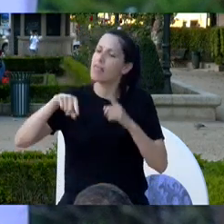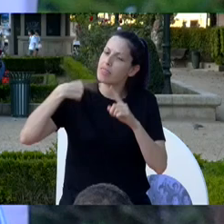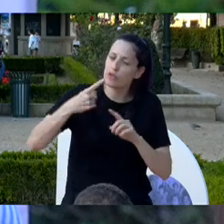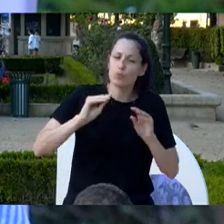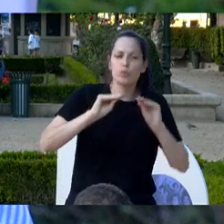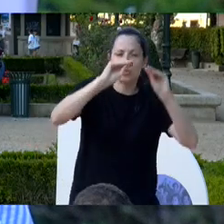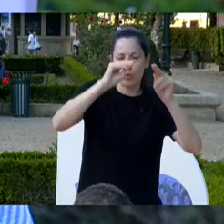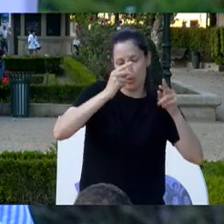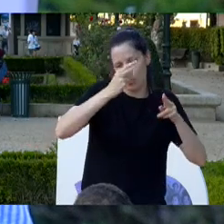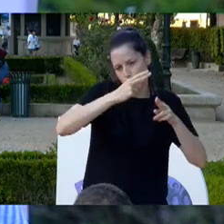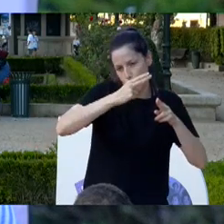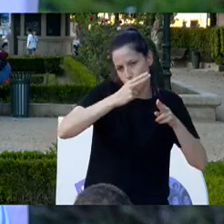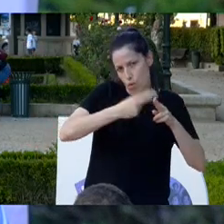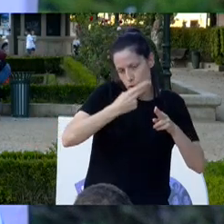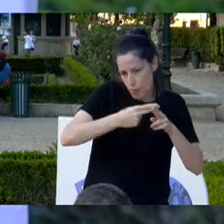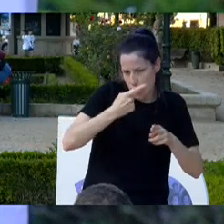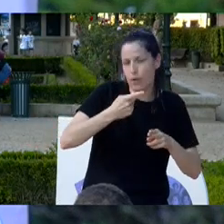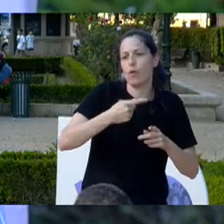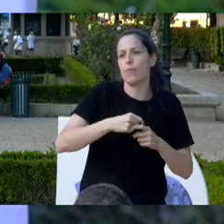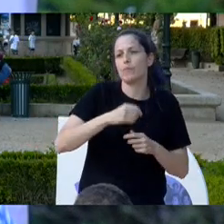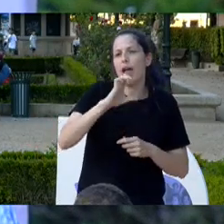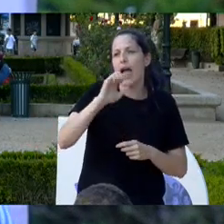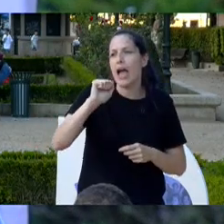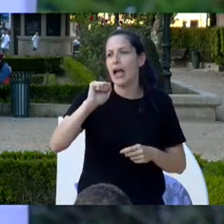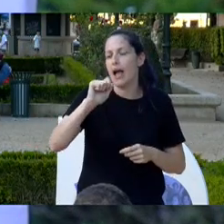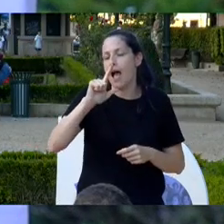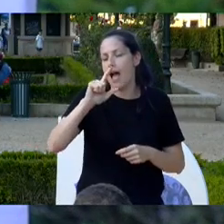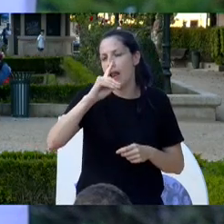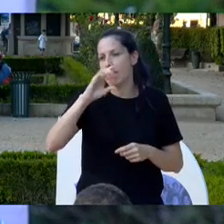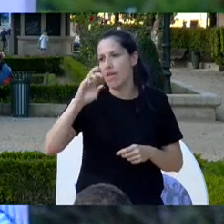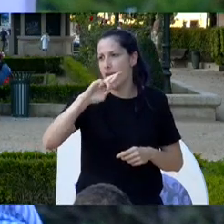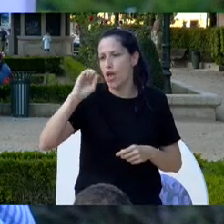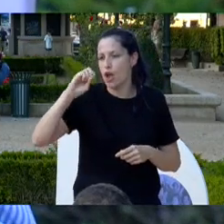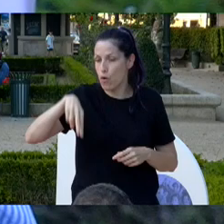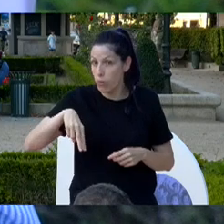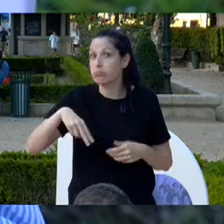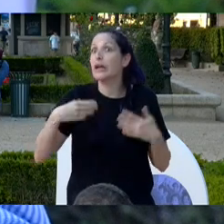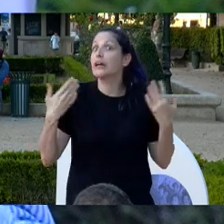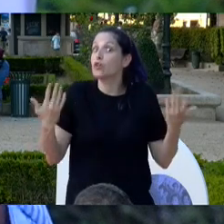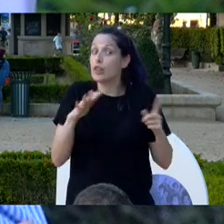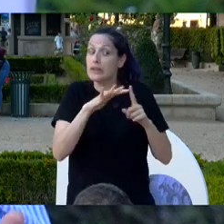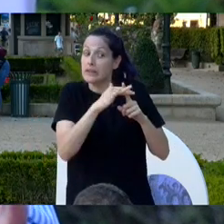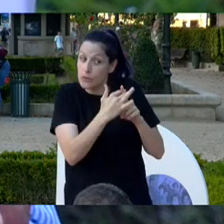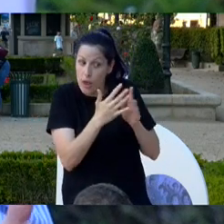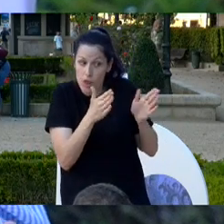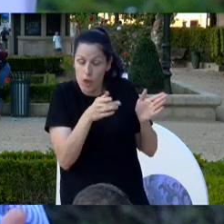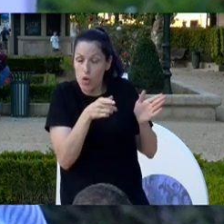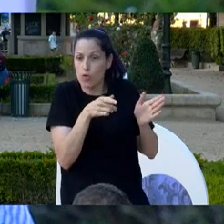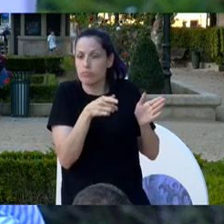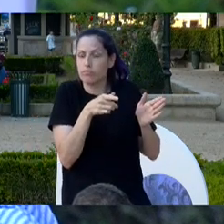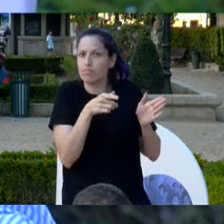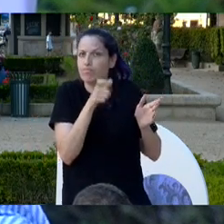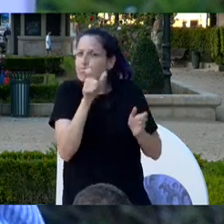o sobrino Riestra Calderón, y fueron siempre presentando. De frente a eso, los intelectuales de